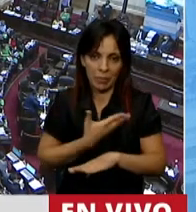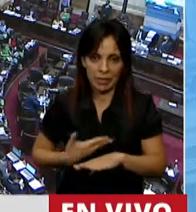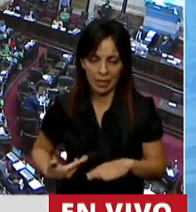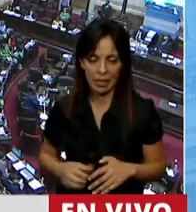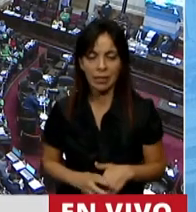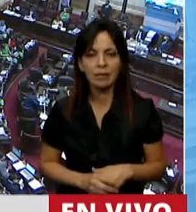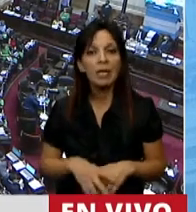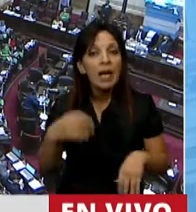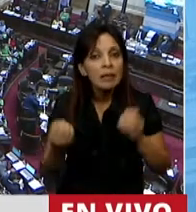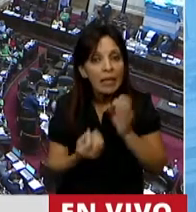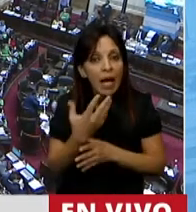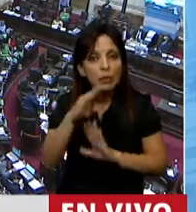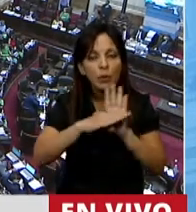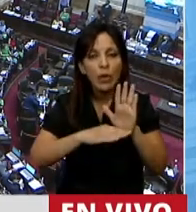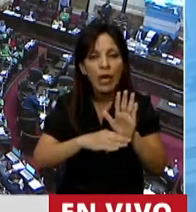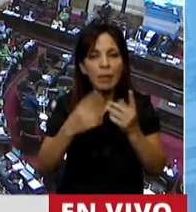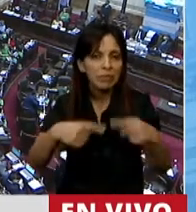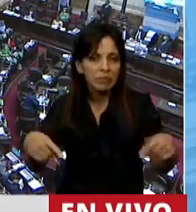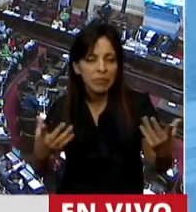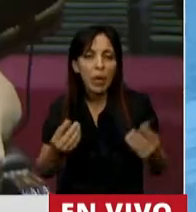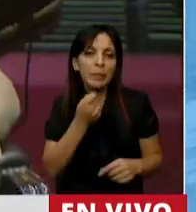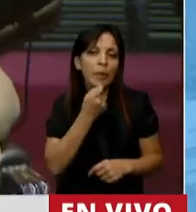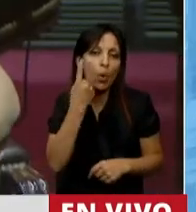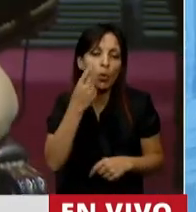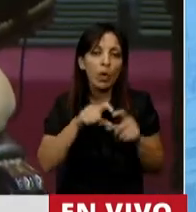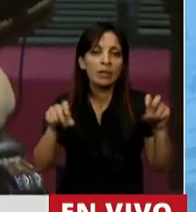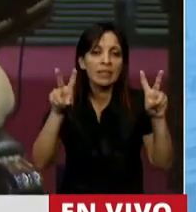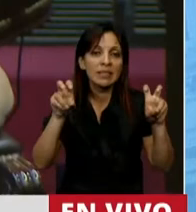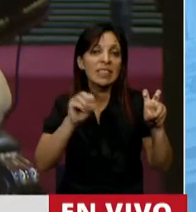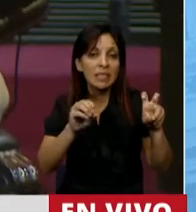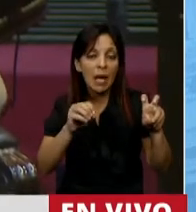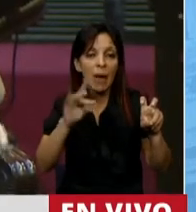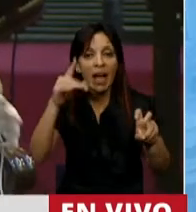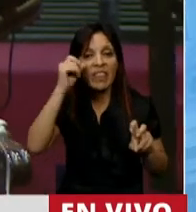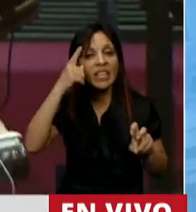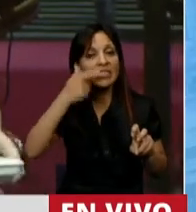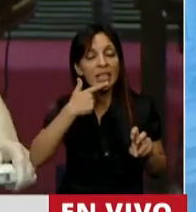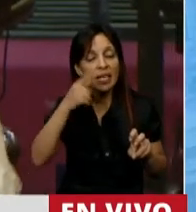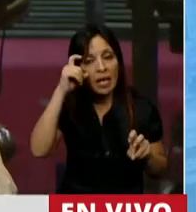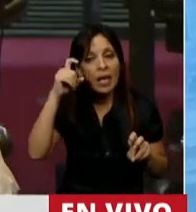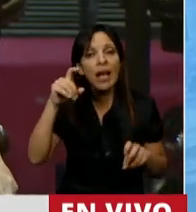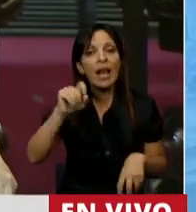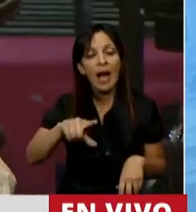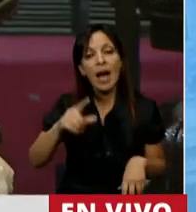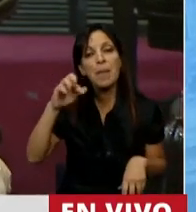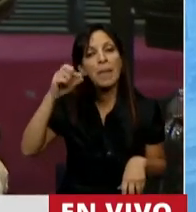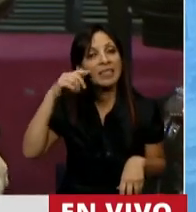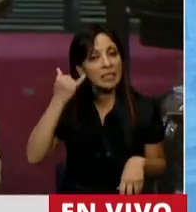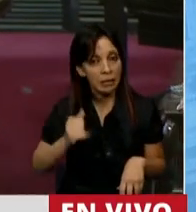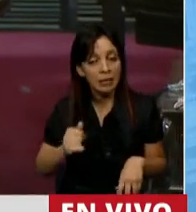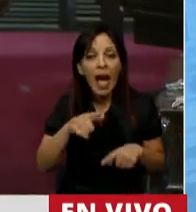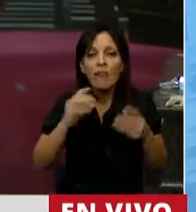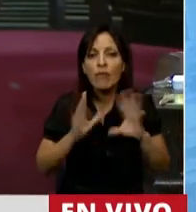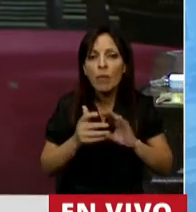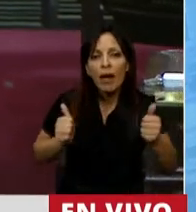diversos programas de contención, como por ejemplo uno que se llama Desde la Panza, a través del cual se acompaña a